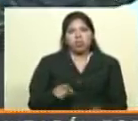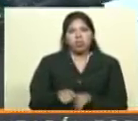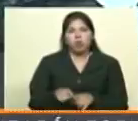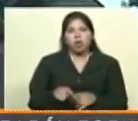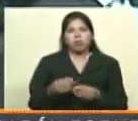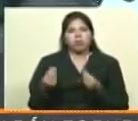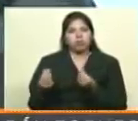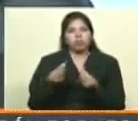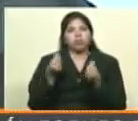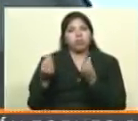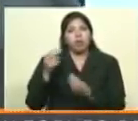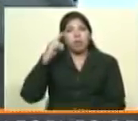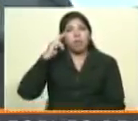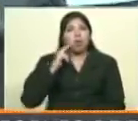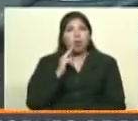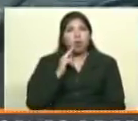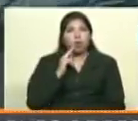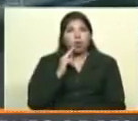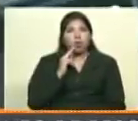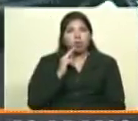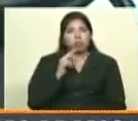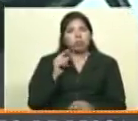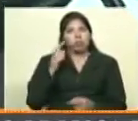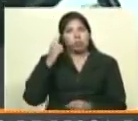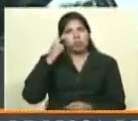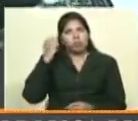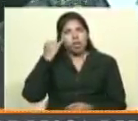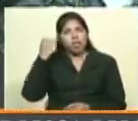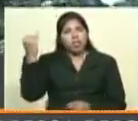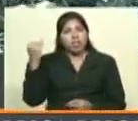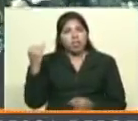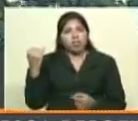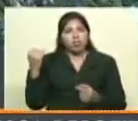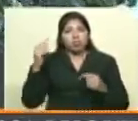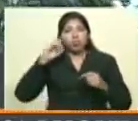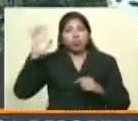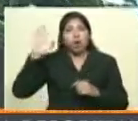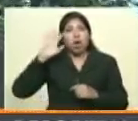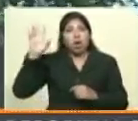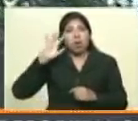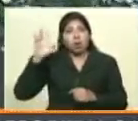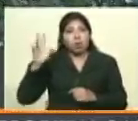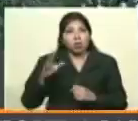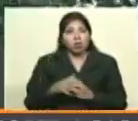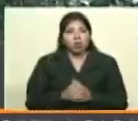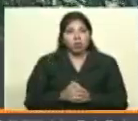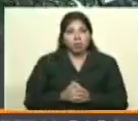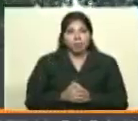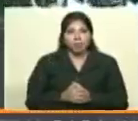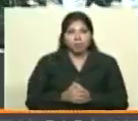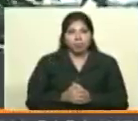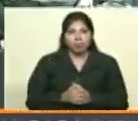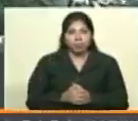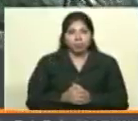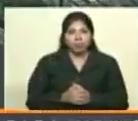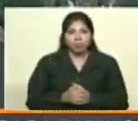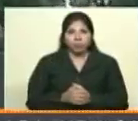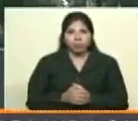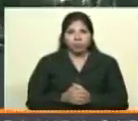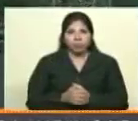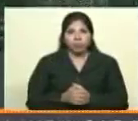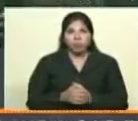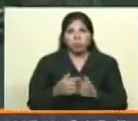libertador con la justeza de sus ideas, de sus sueños, de sus principios.